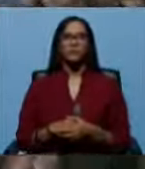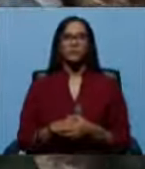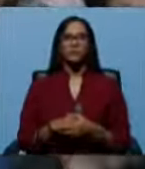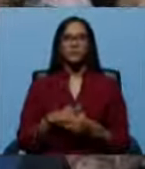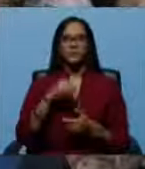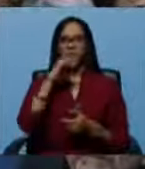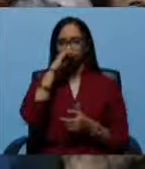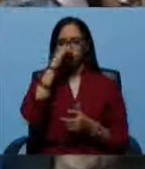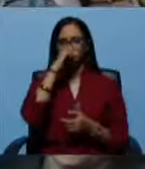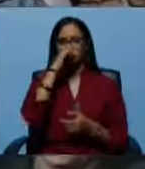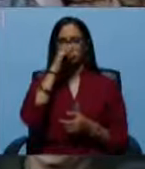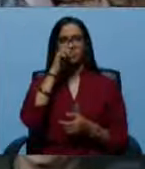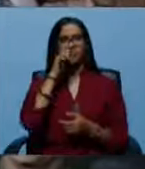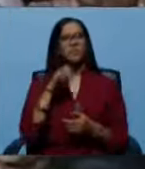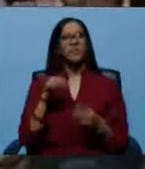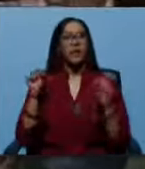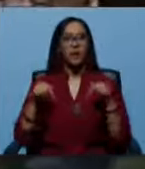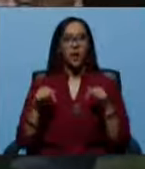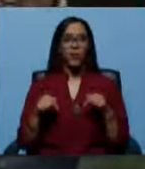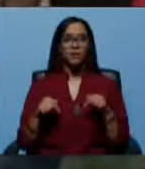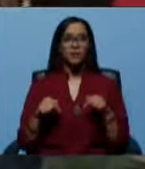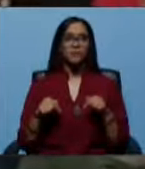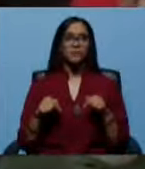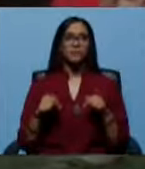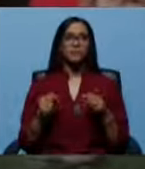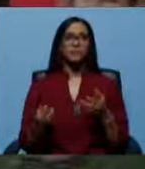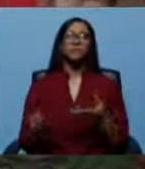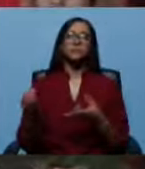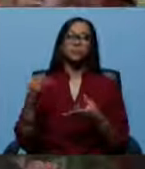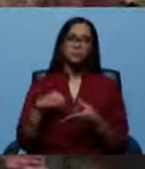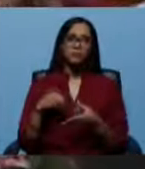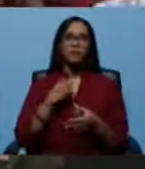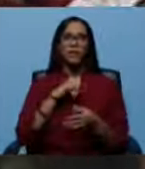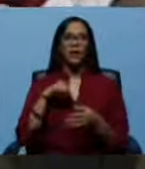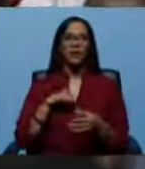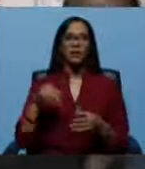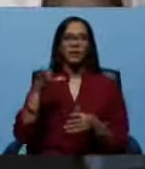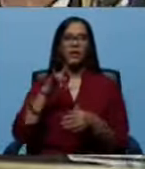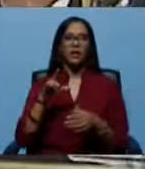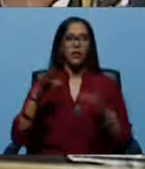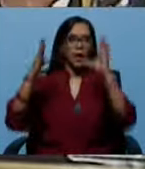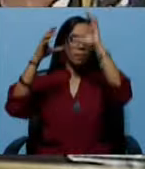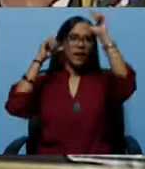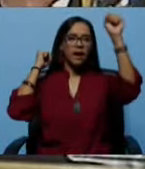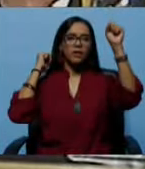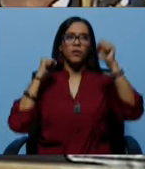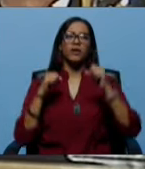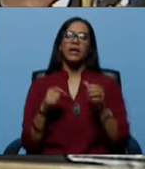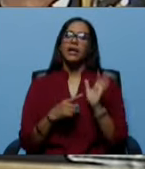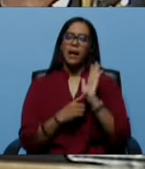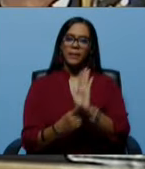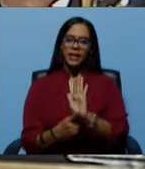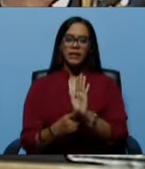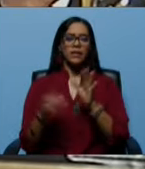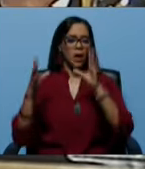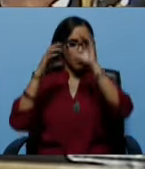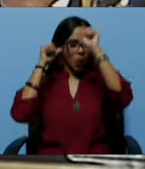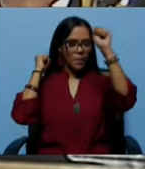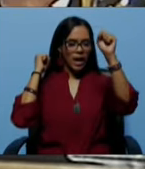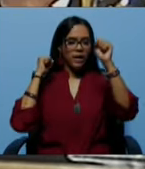Y hoy, además de nuestros queridos embajadores y representantes